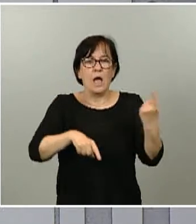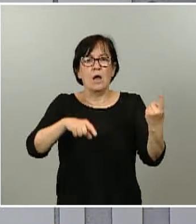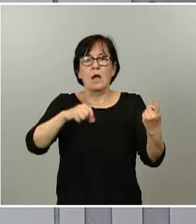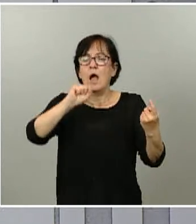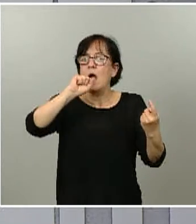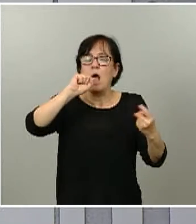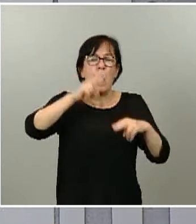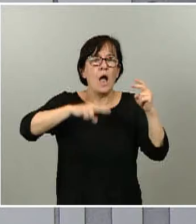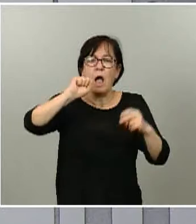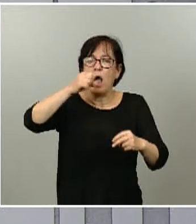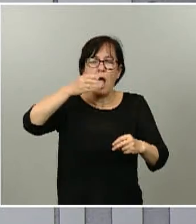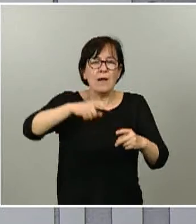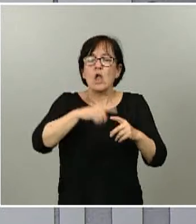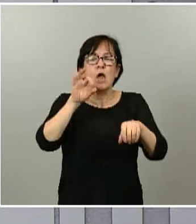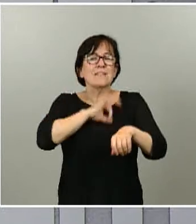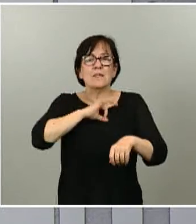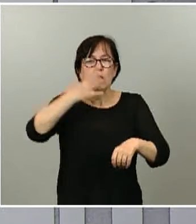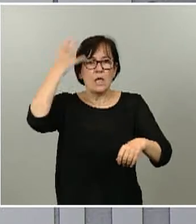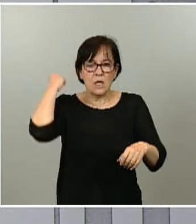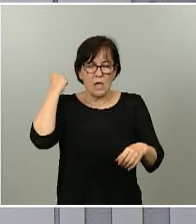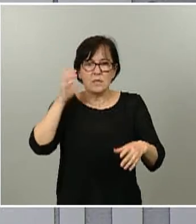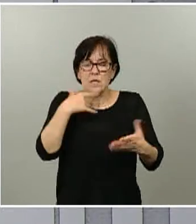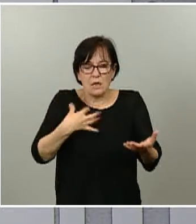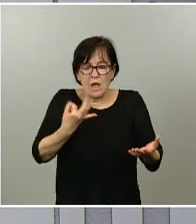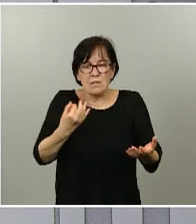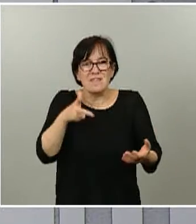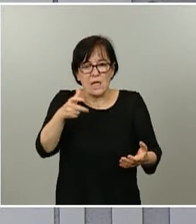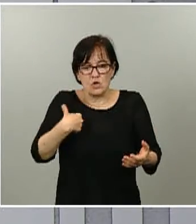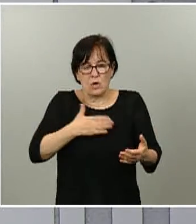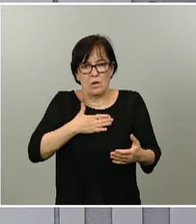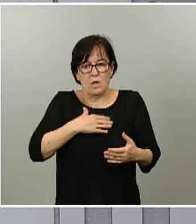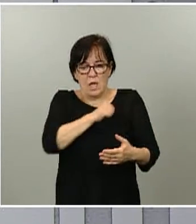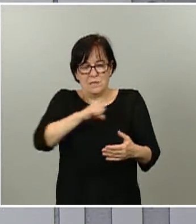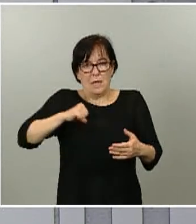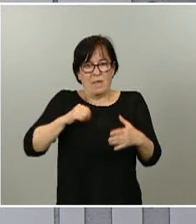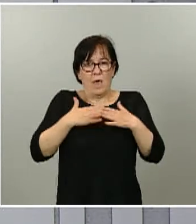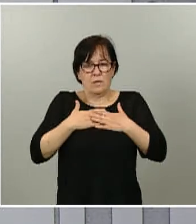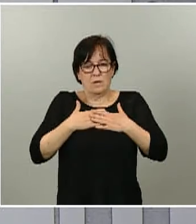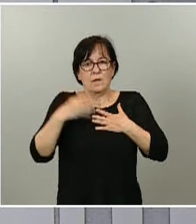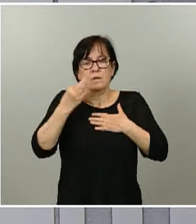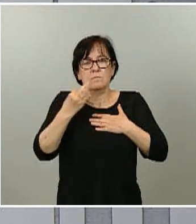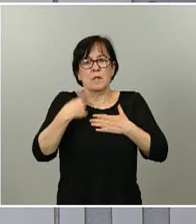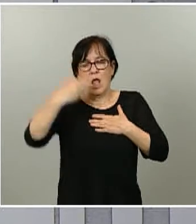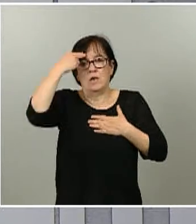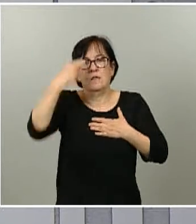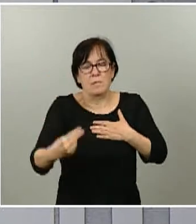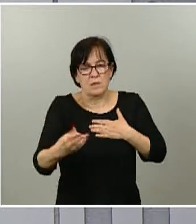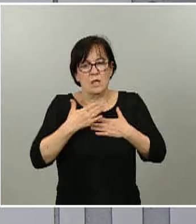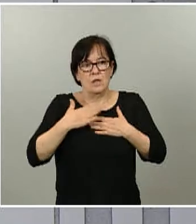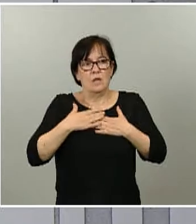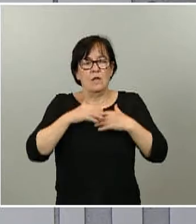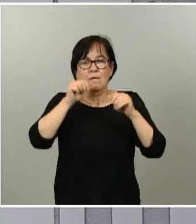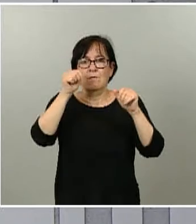señor Iglesias. Todos tenemos derecho a nuestra intimidad y todos tenemos derecho también a que se nos respete en nuestra forma de ejercer el trabajo